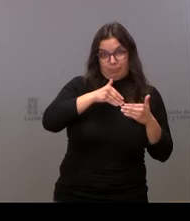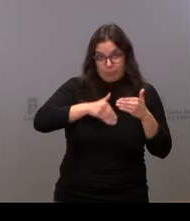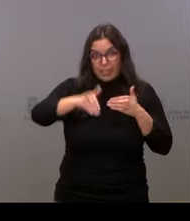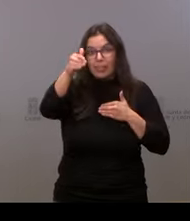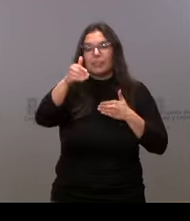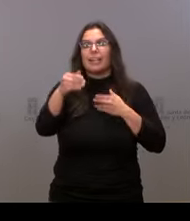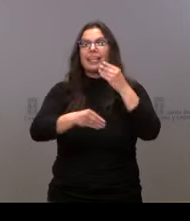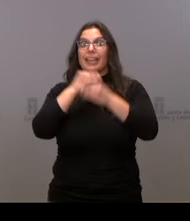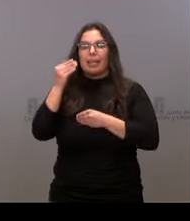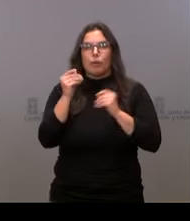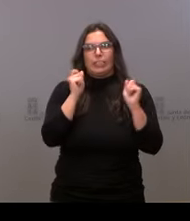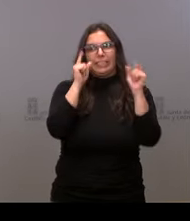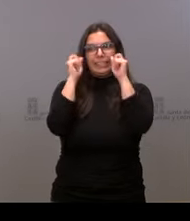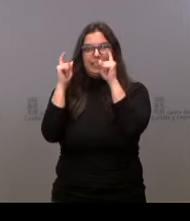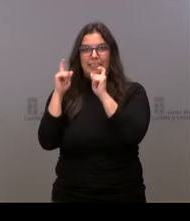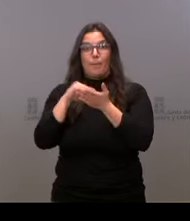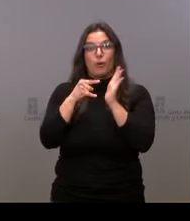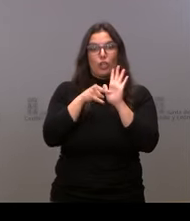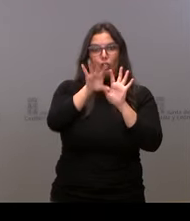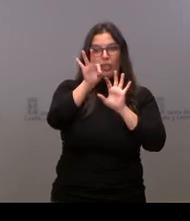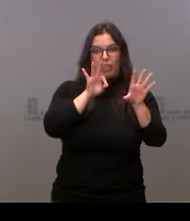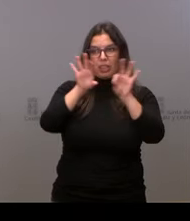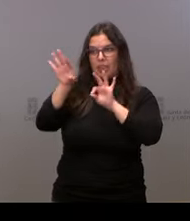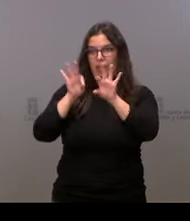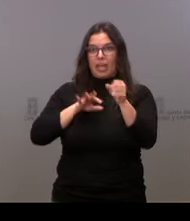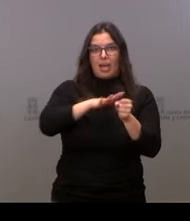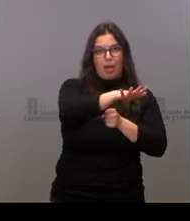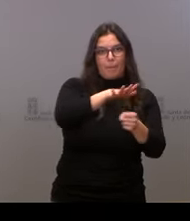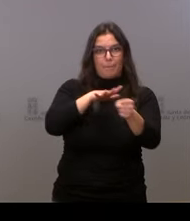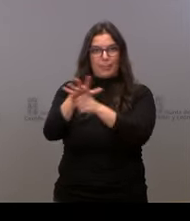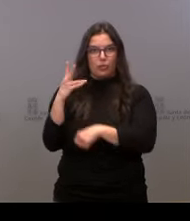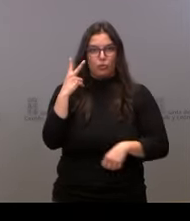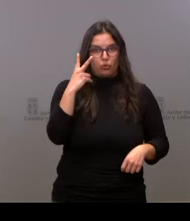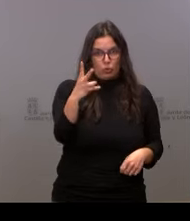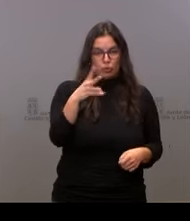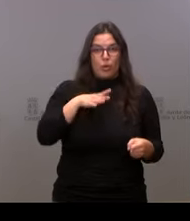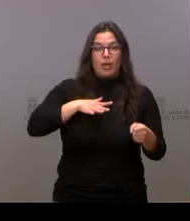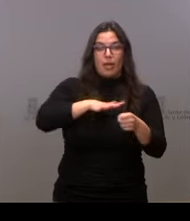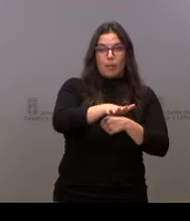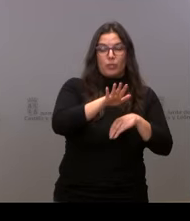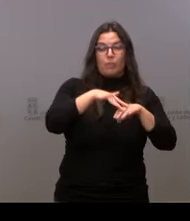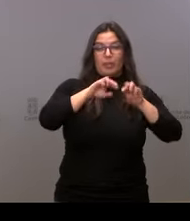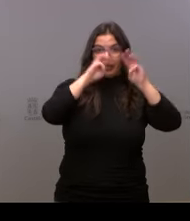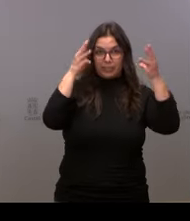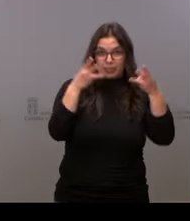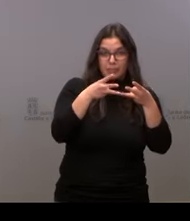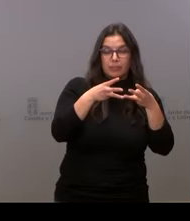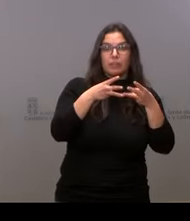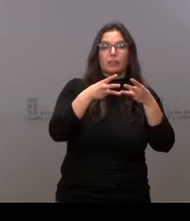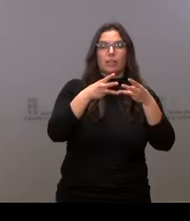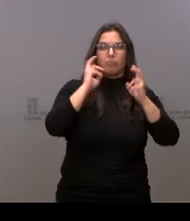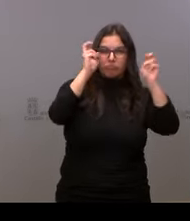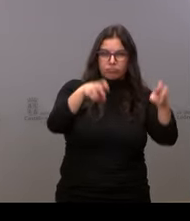una serie de proyectos dentro de dos ámbitos de actuación la conectividad la transformación digital